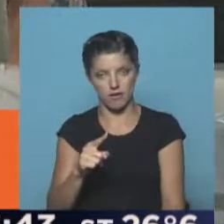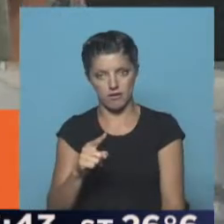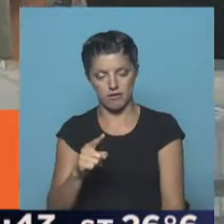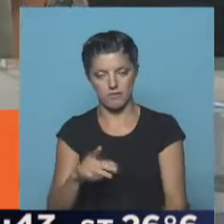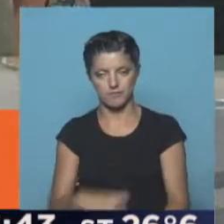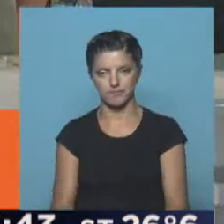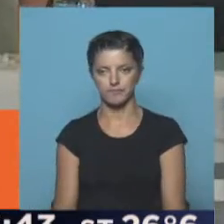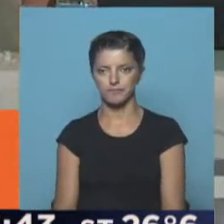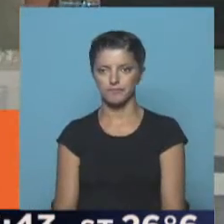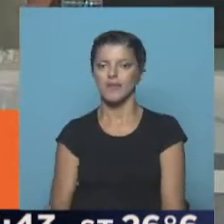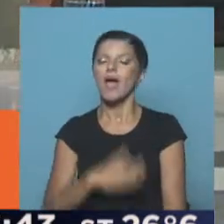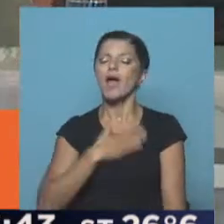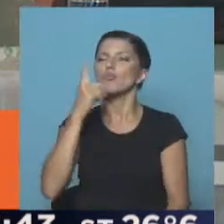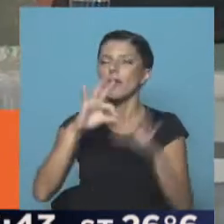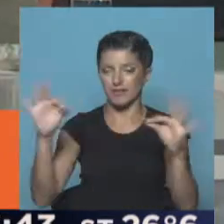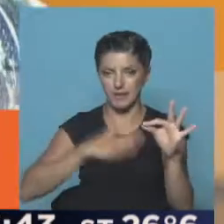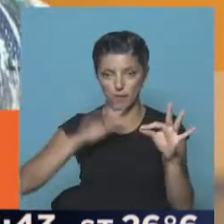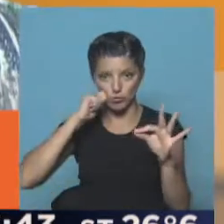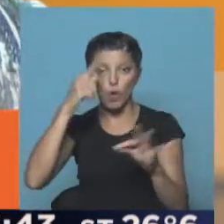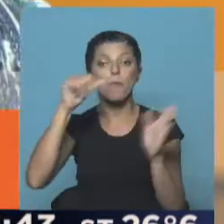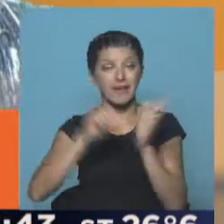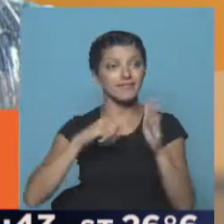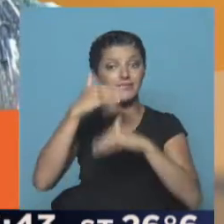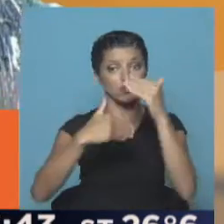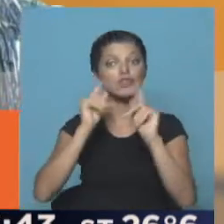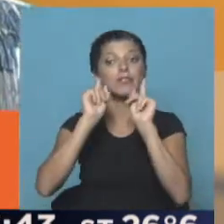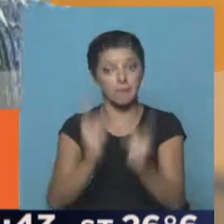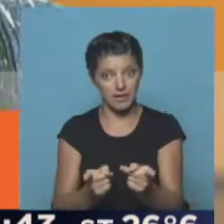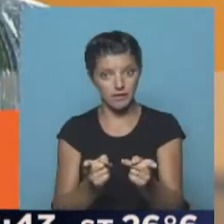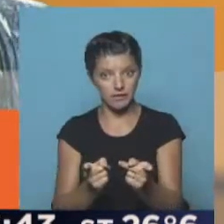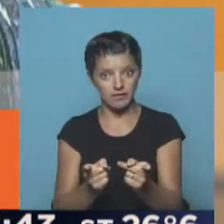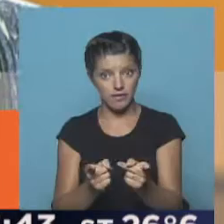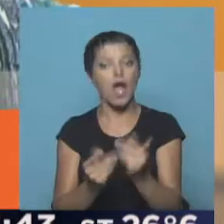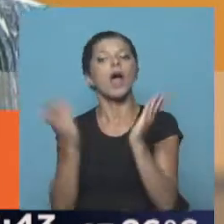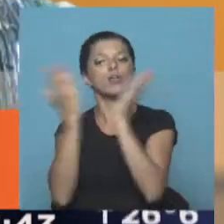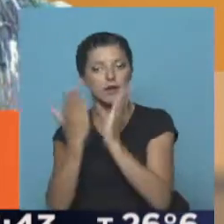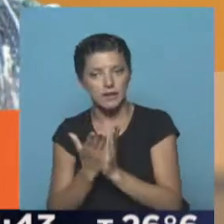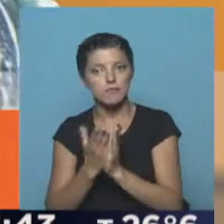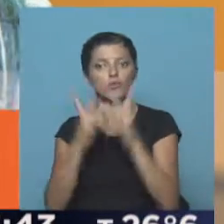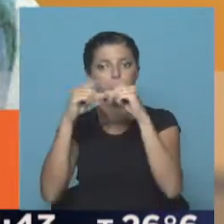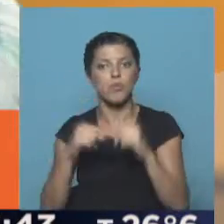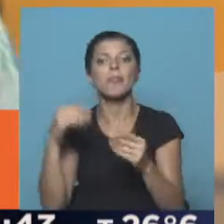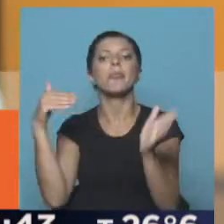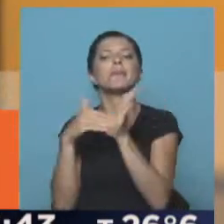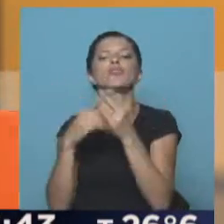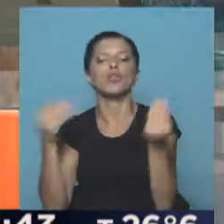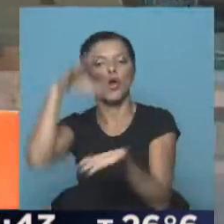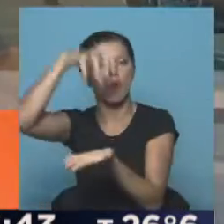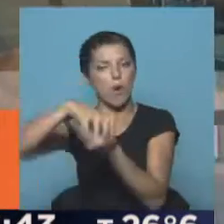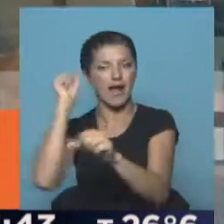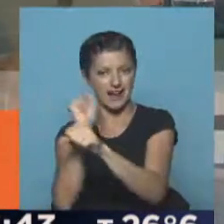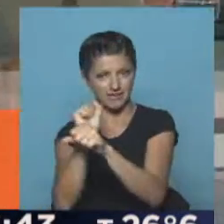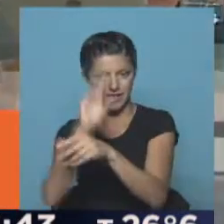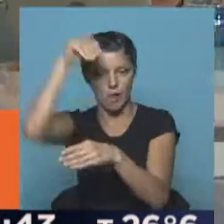esa frase que dice que un país desarrollado también se mide en función de cómo están sus cárceles, ¿no? Cómo viven los